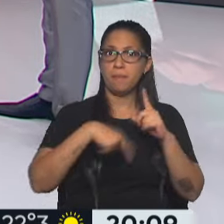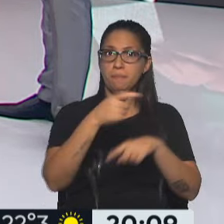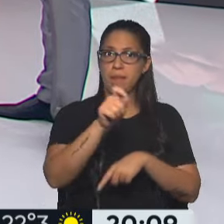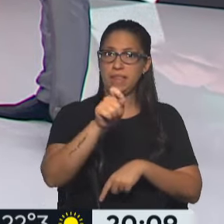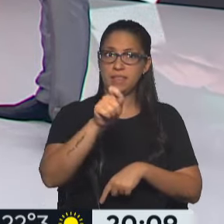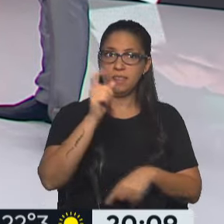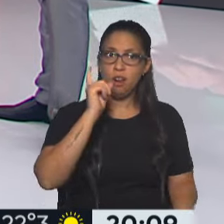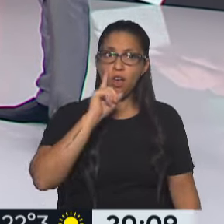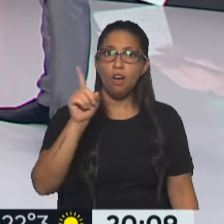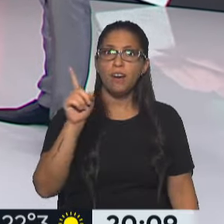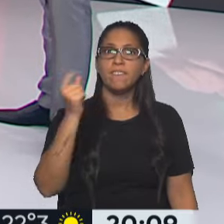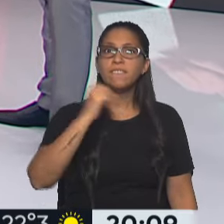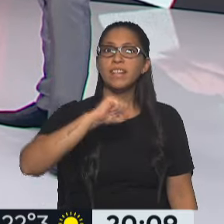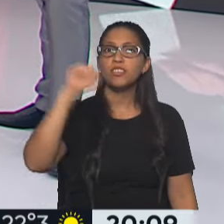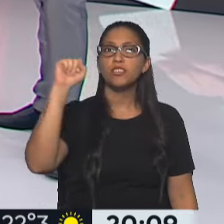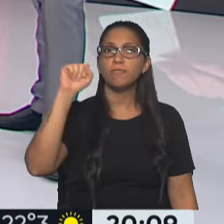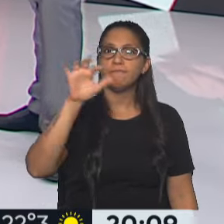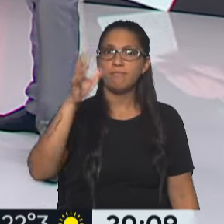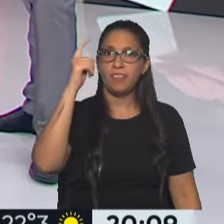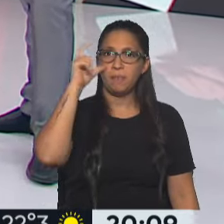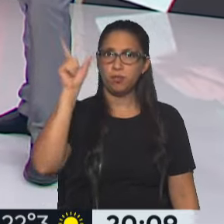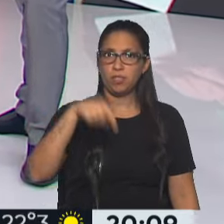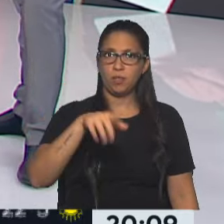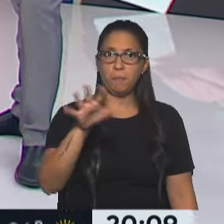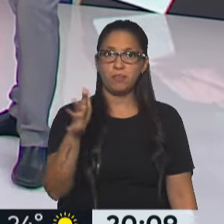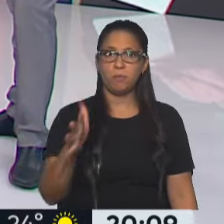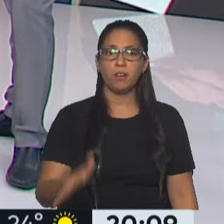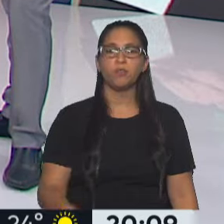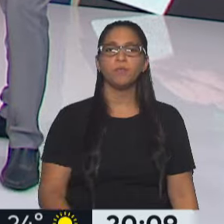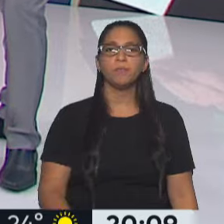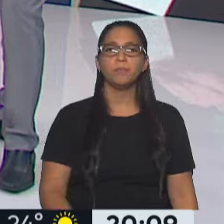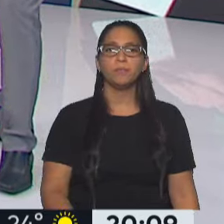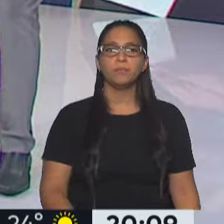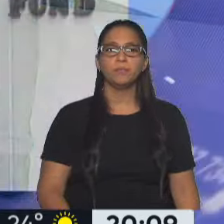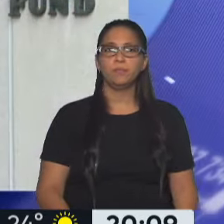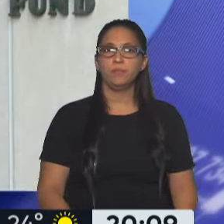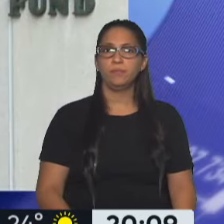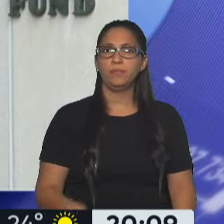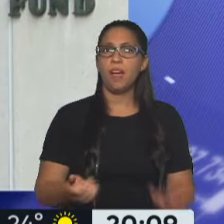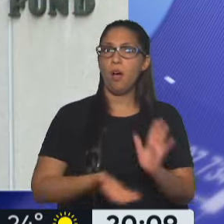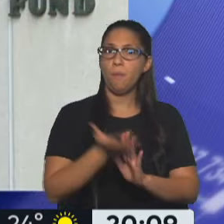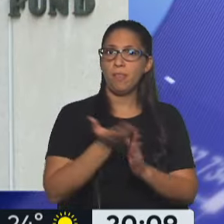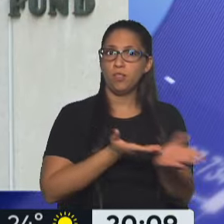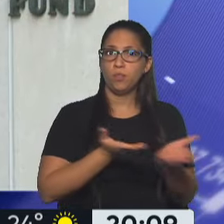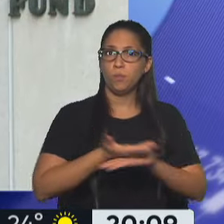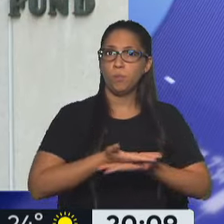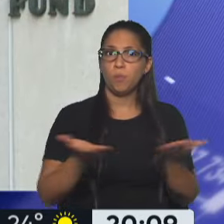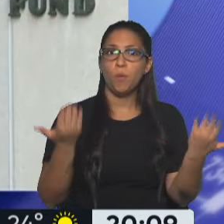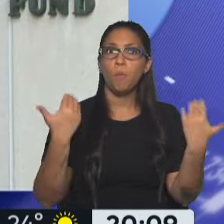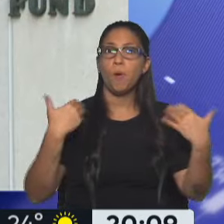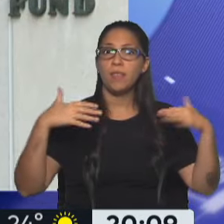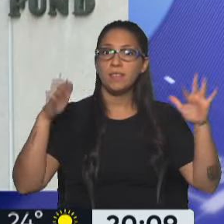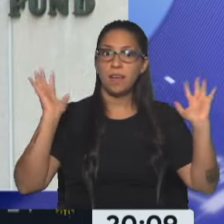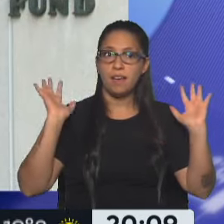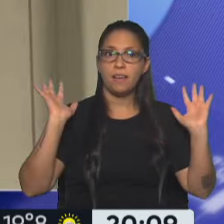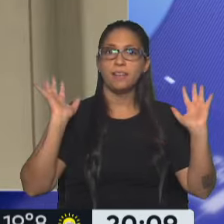una inflación que ronde el 10%, porque están los aumentos en los servicios públicos y también la negociación con